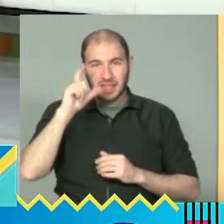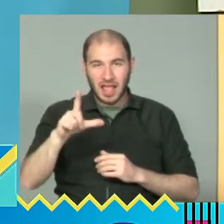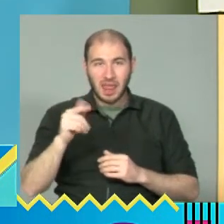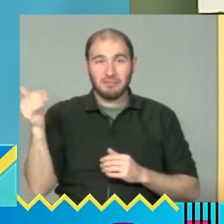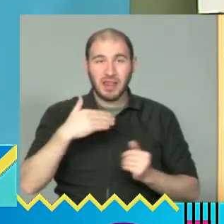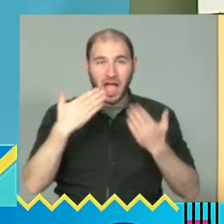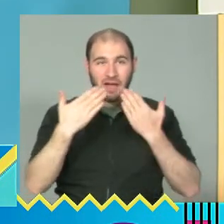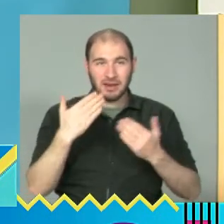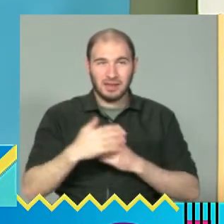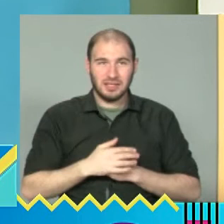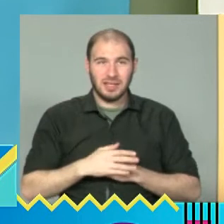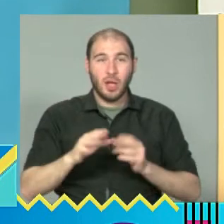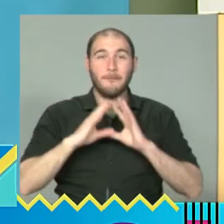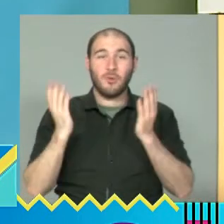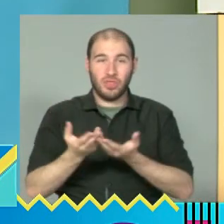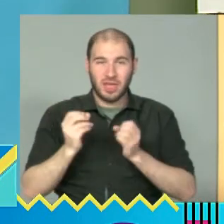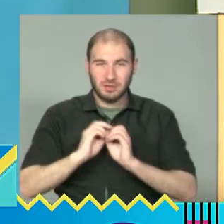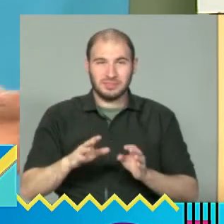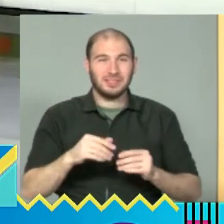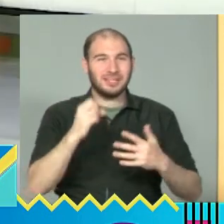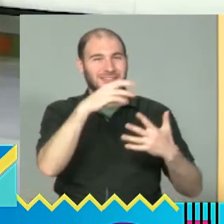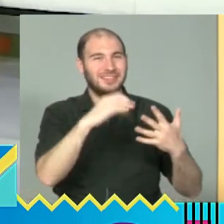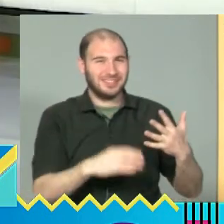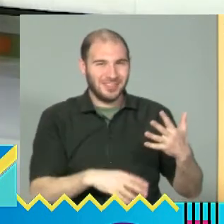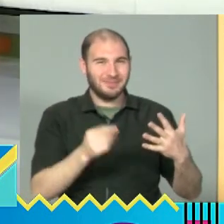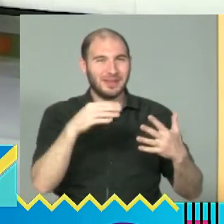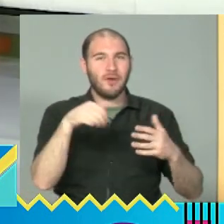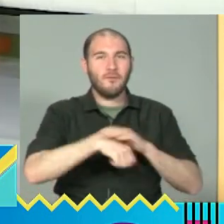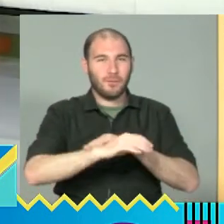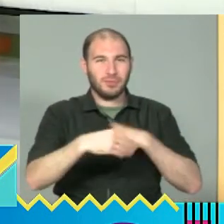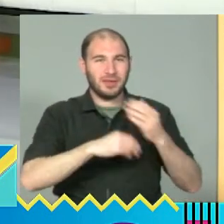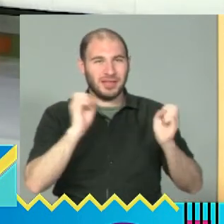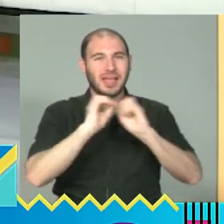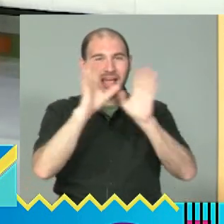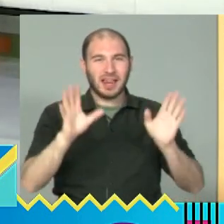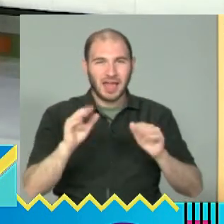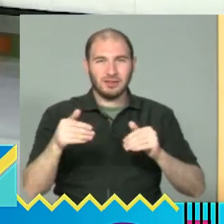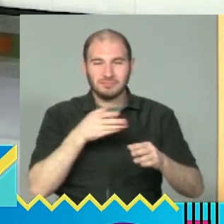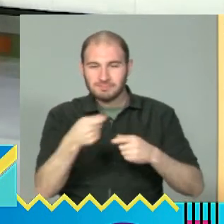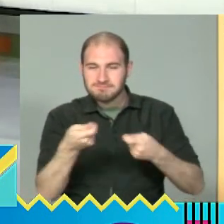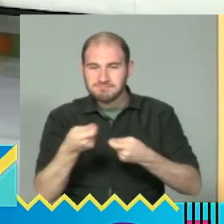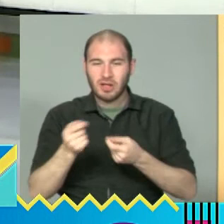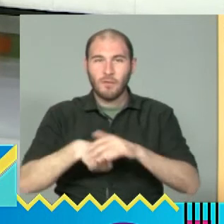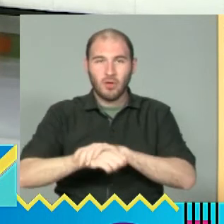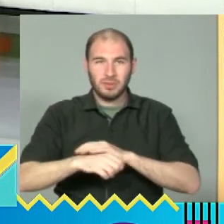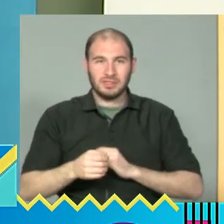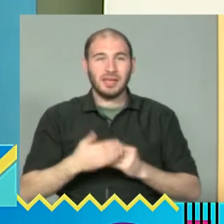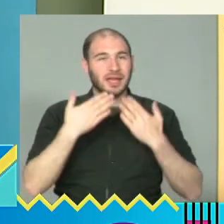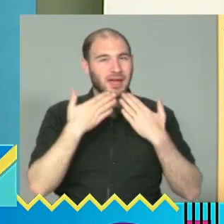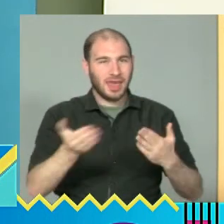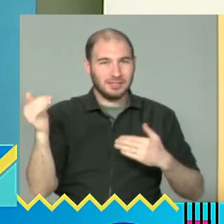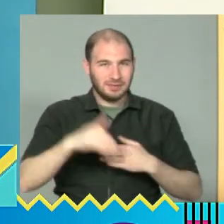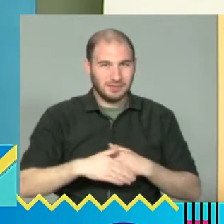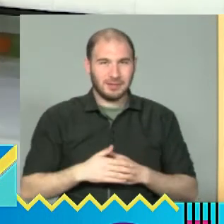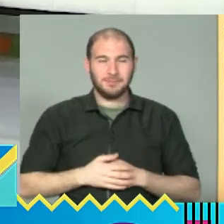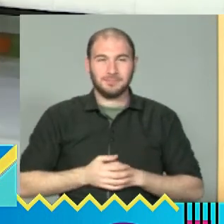venga a hablar cuando empiece el con mundial. La lista para el ¿no? Porque fue muy económico. claro con respecto a la táctica futbolística. Daniel, muchísimas gracias